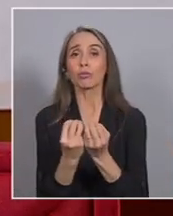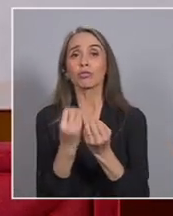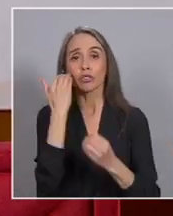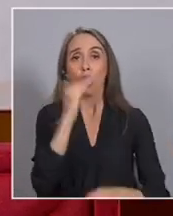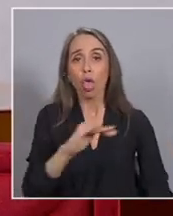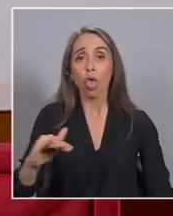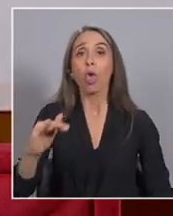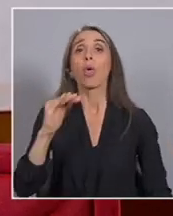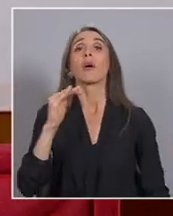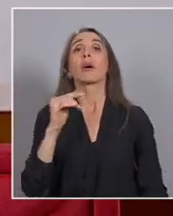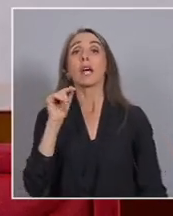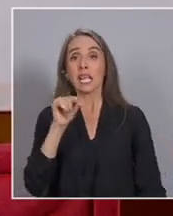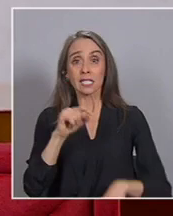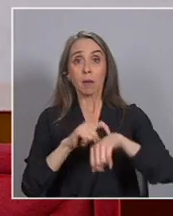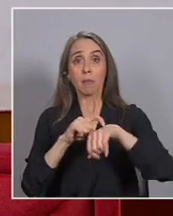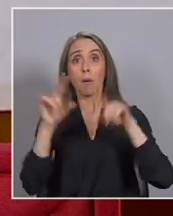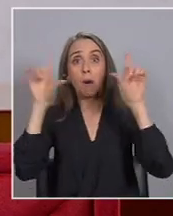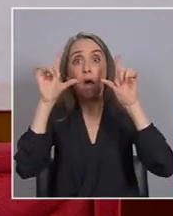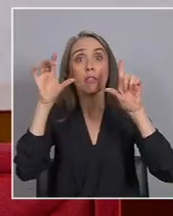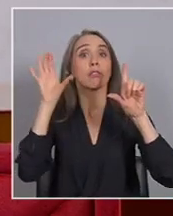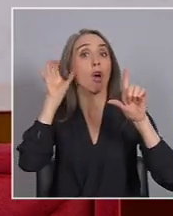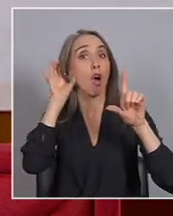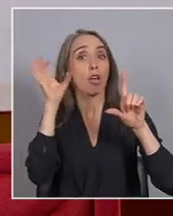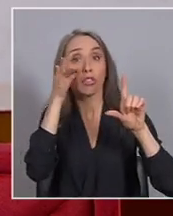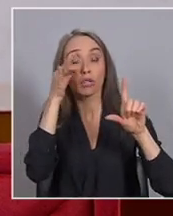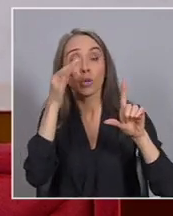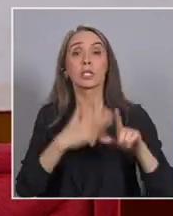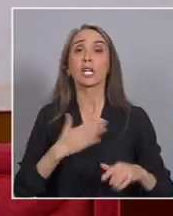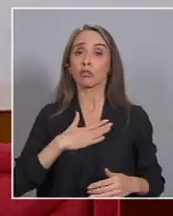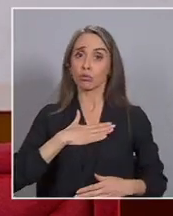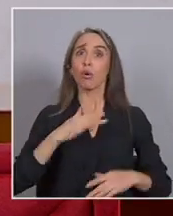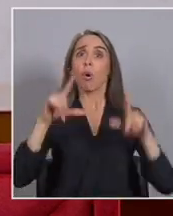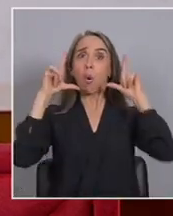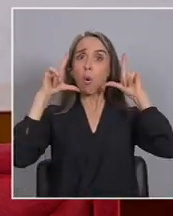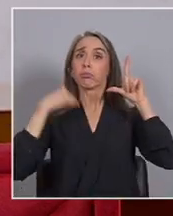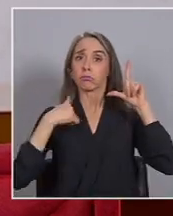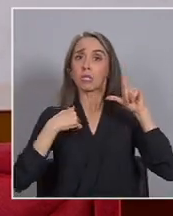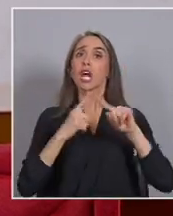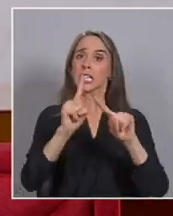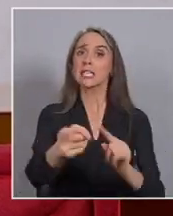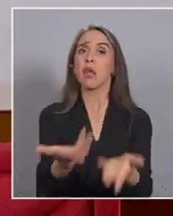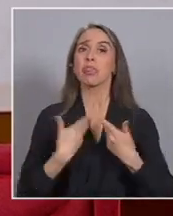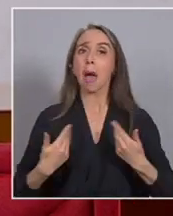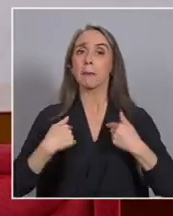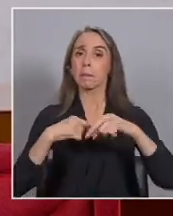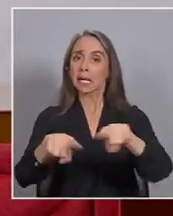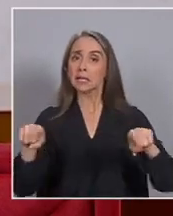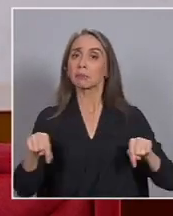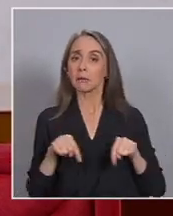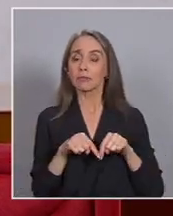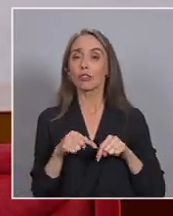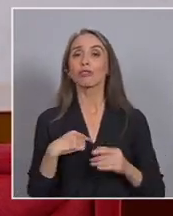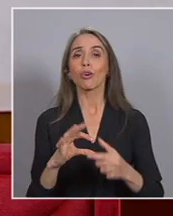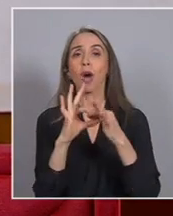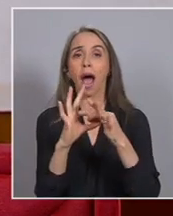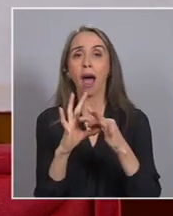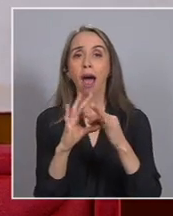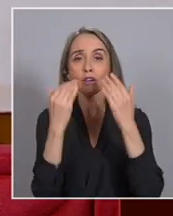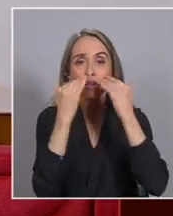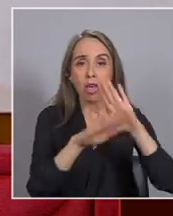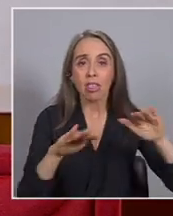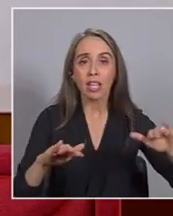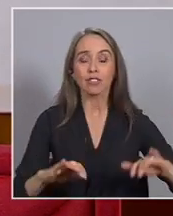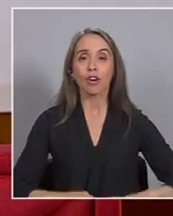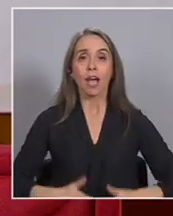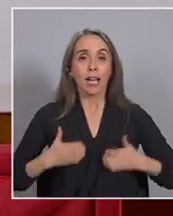están escuchando. Se sienten protagonistas y exigen su espacio. Y yo les agradezco por la energía